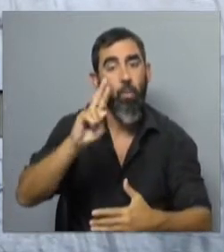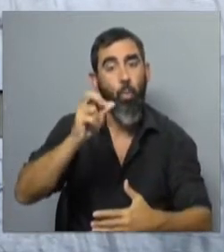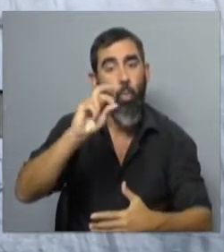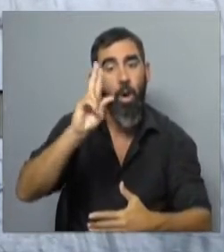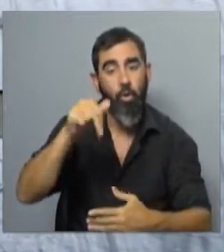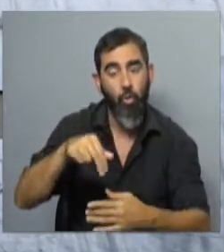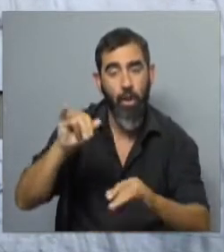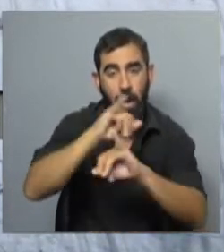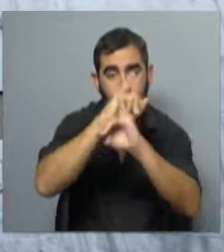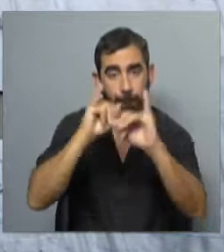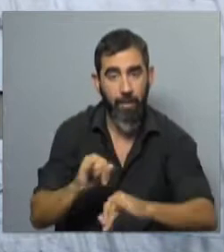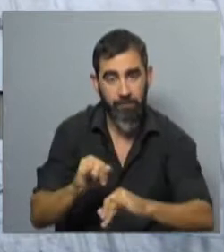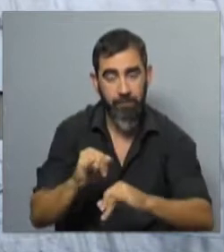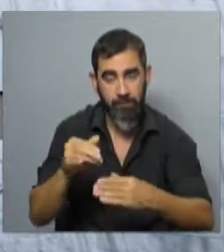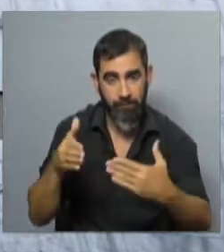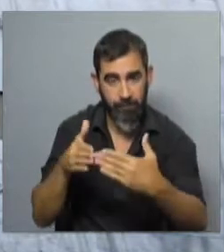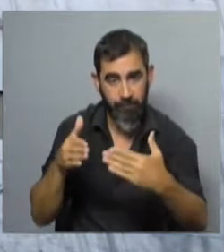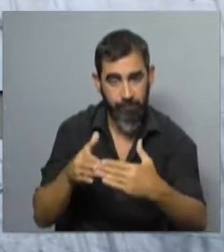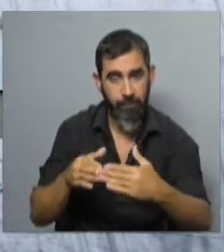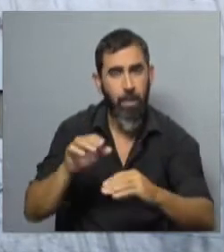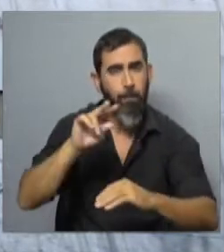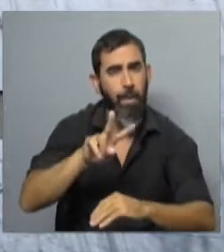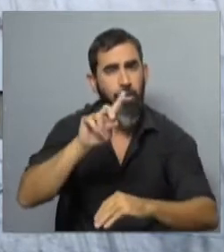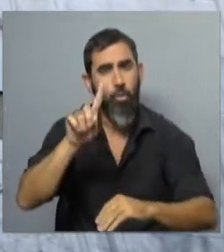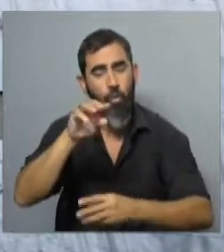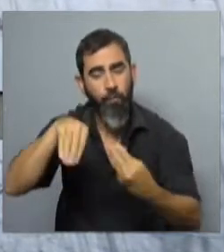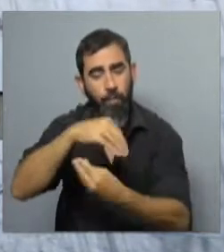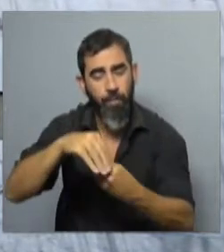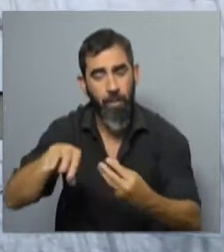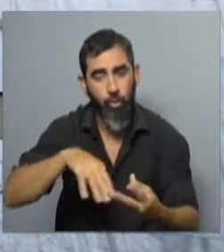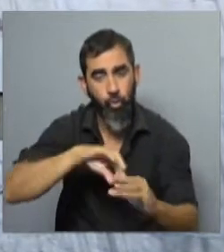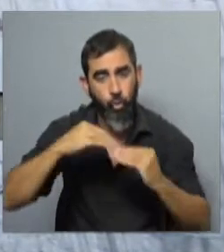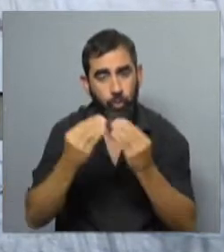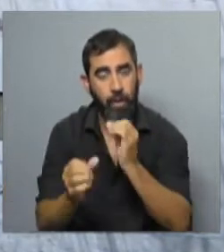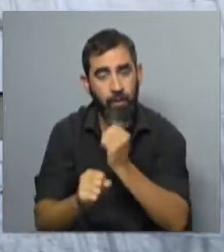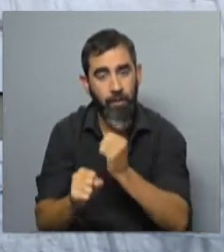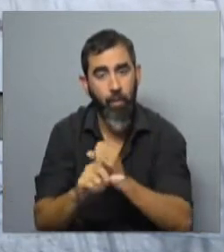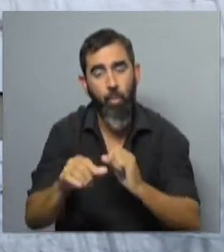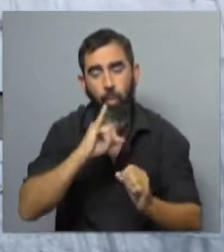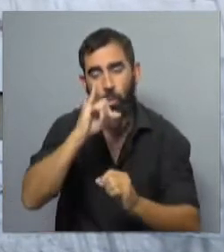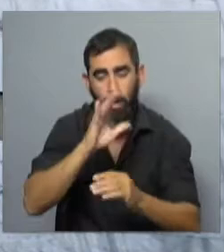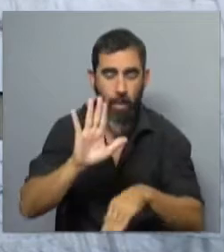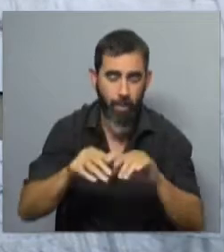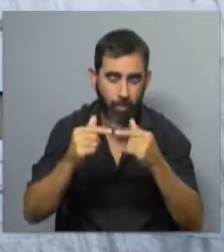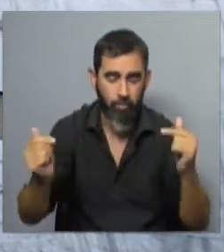llama Cobi Yaguarón La Paz y alojará a 21 familias de trabajadores. En un rato les contamos más sobre esta